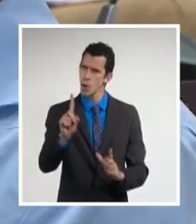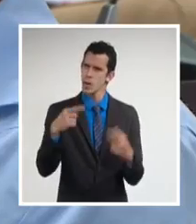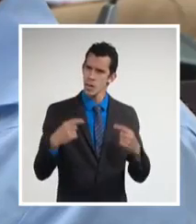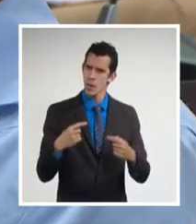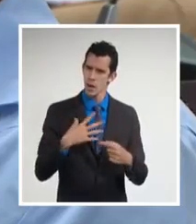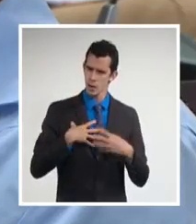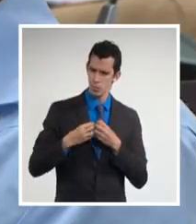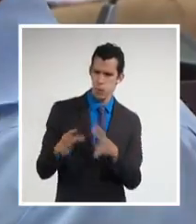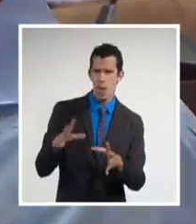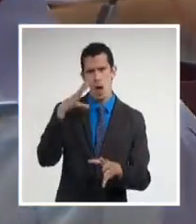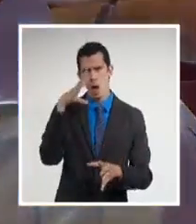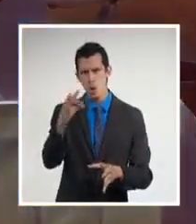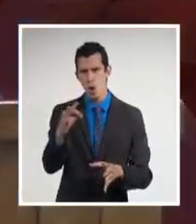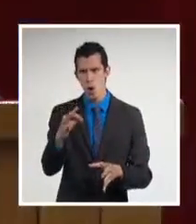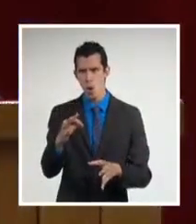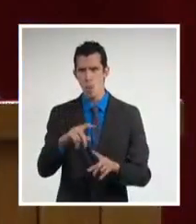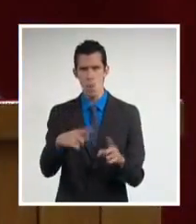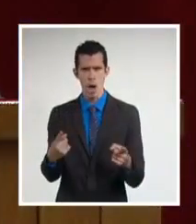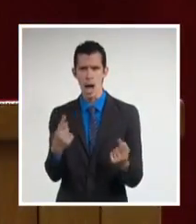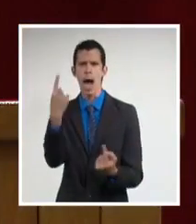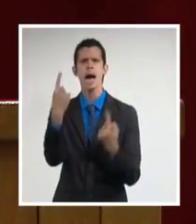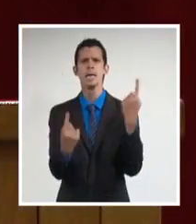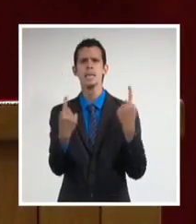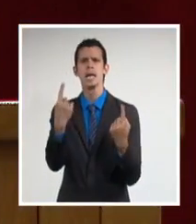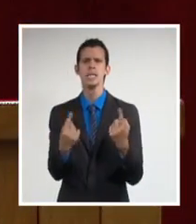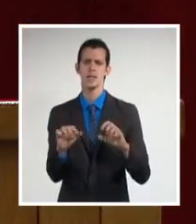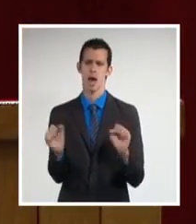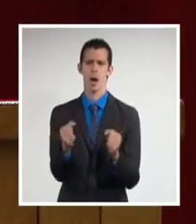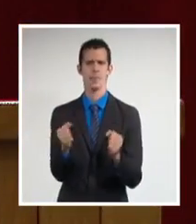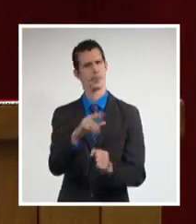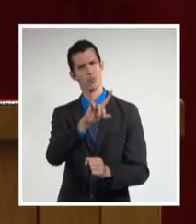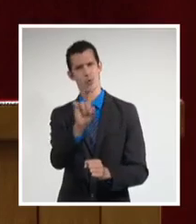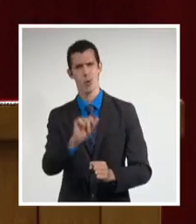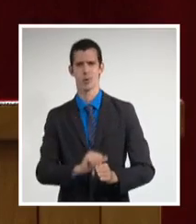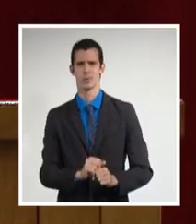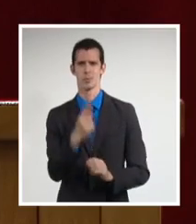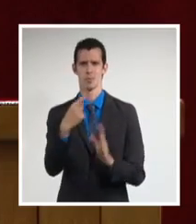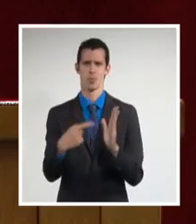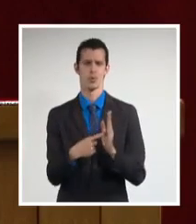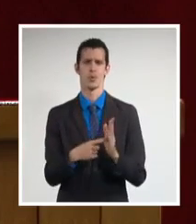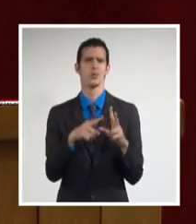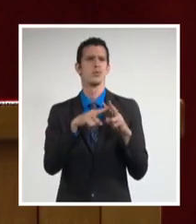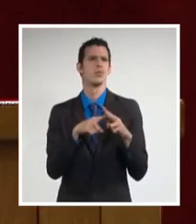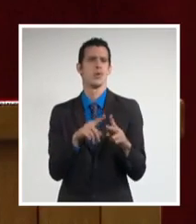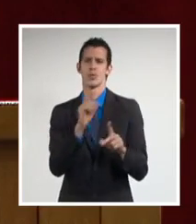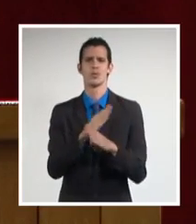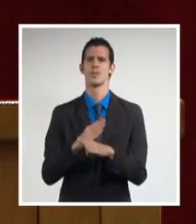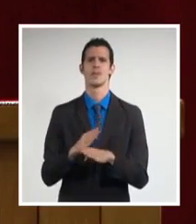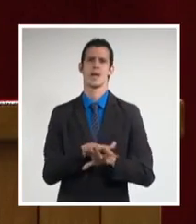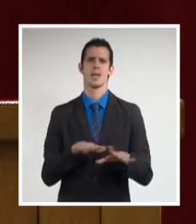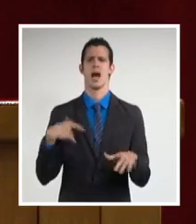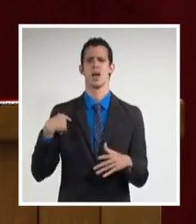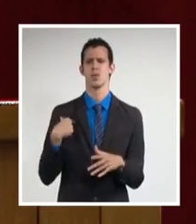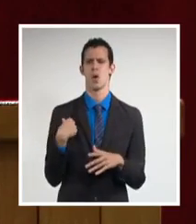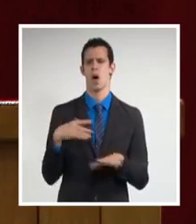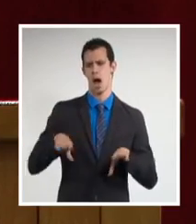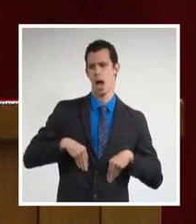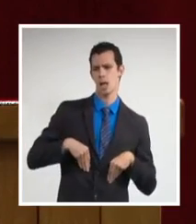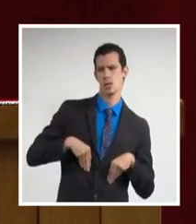cualquier alternativa al capitalismo, la solución no está en retirarse o en callar. Tenemos una